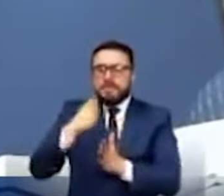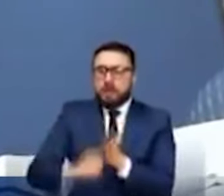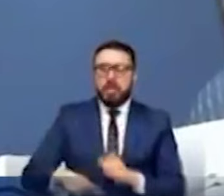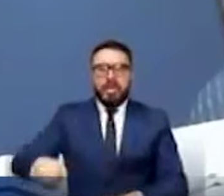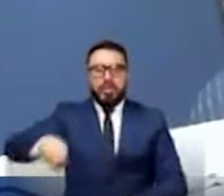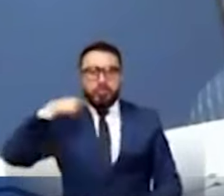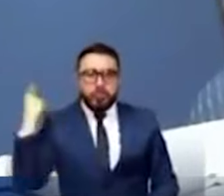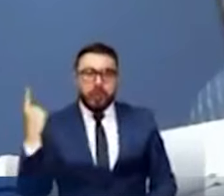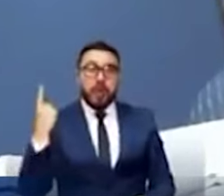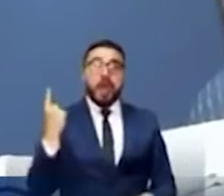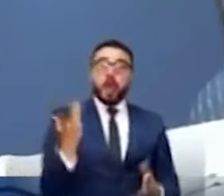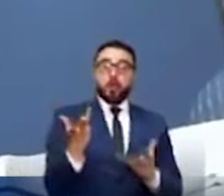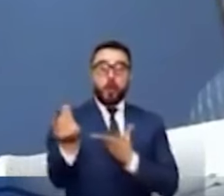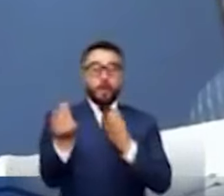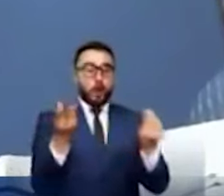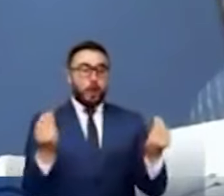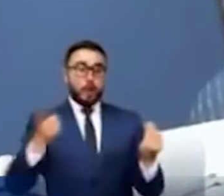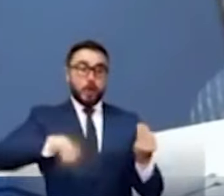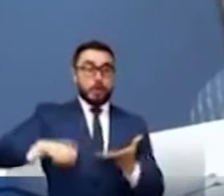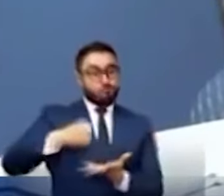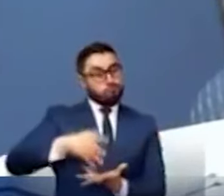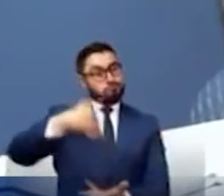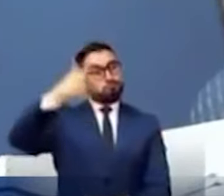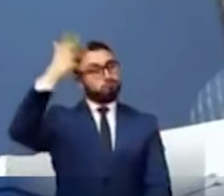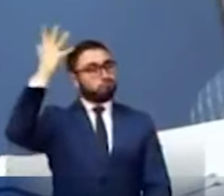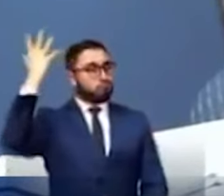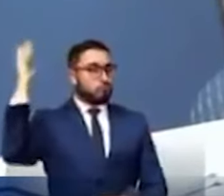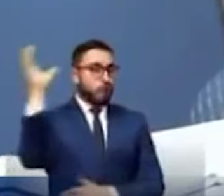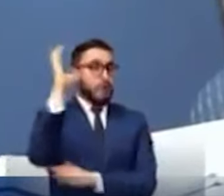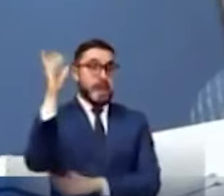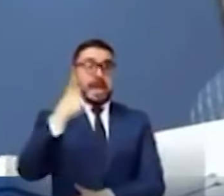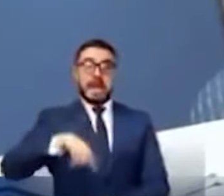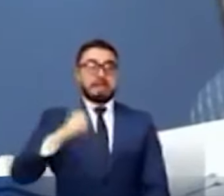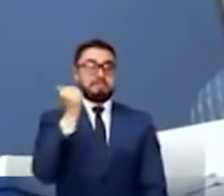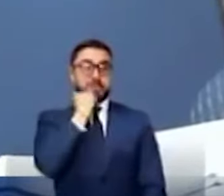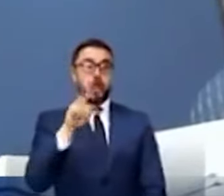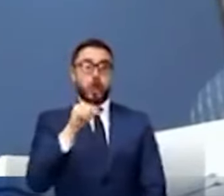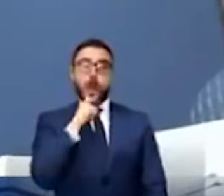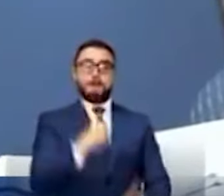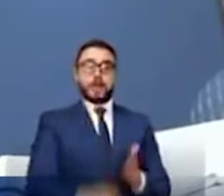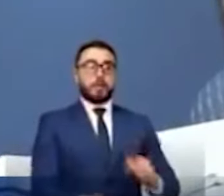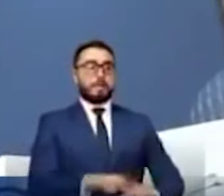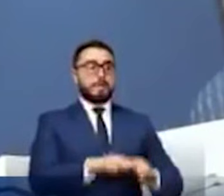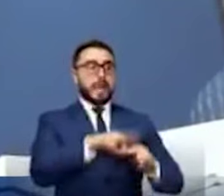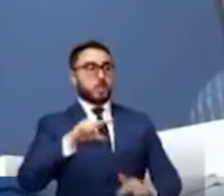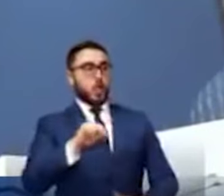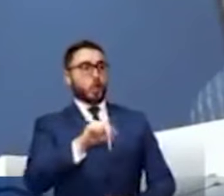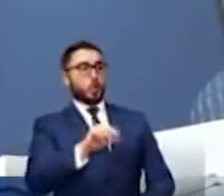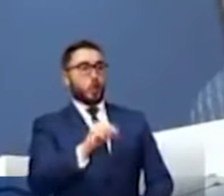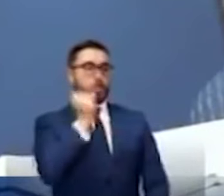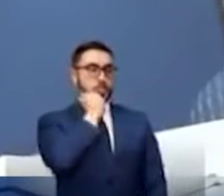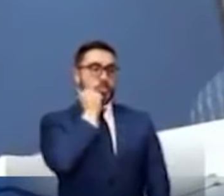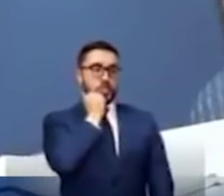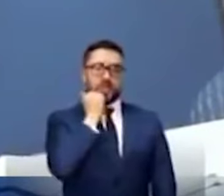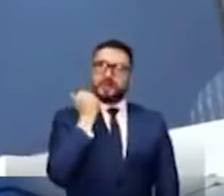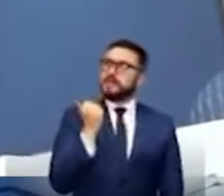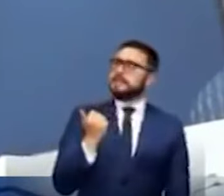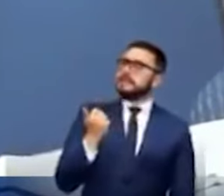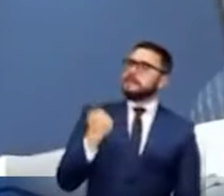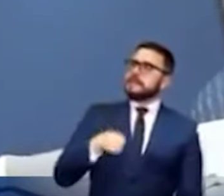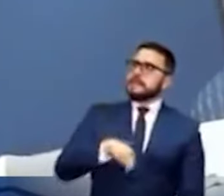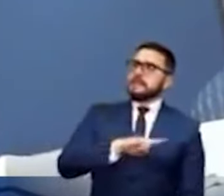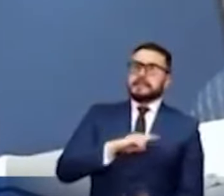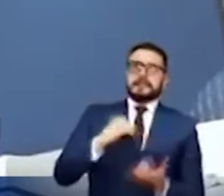más adinerados de Colombia son reacios a tributar más. Y entonces estamos